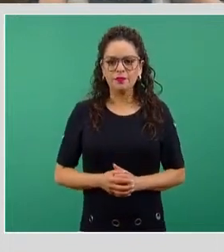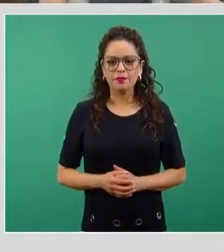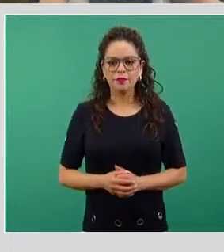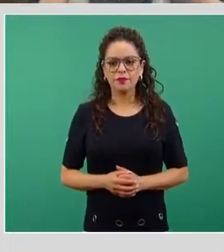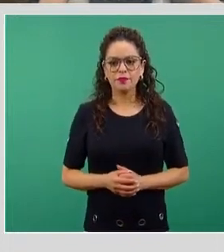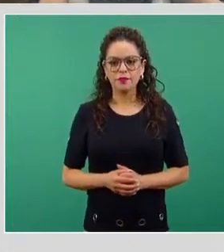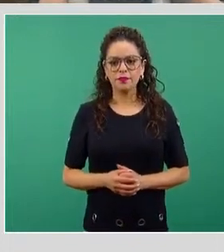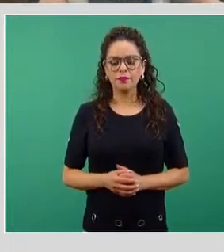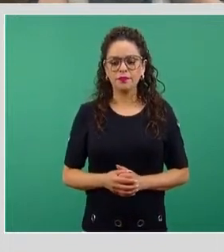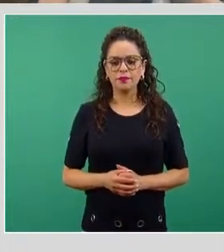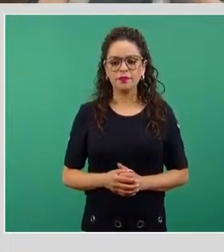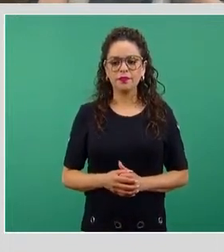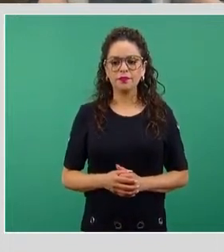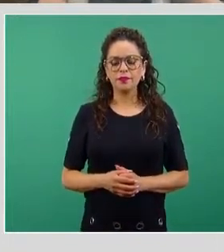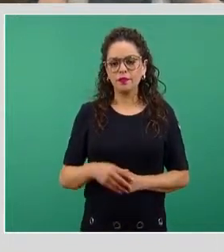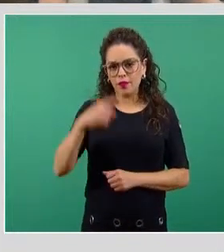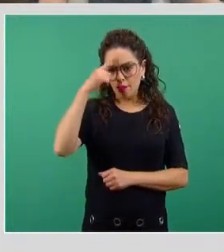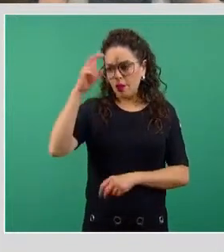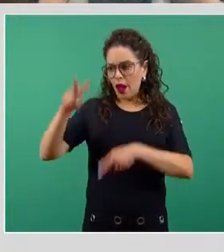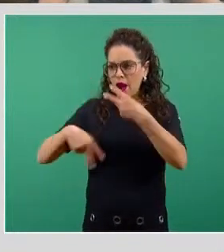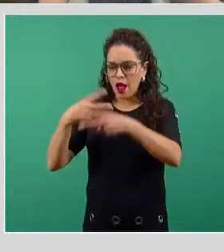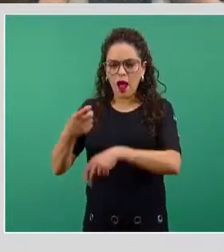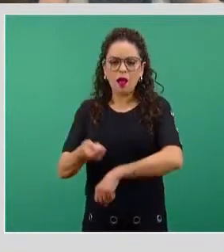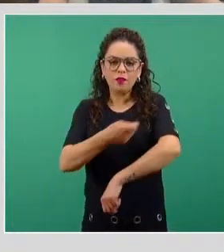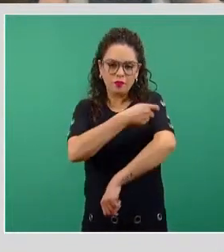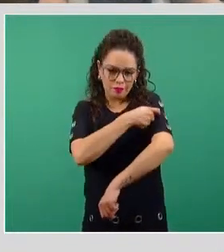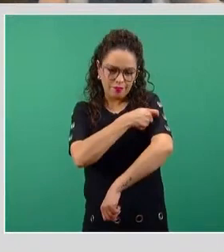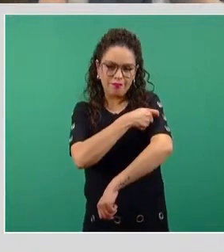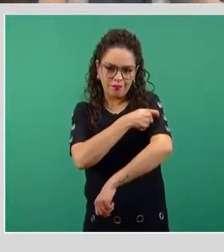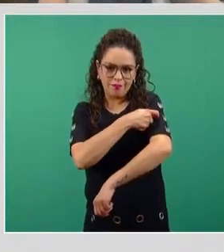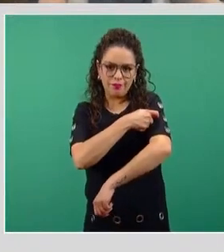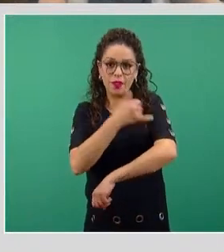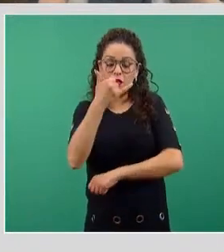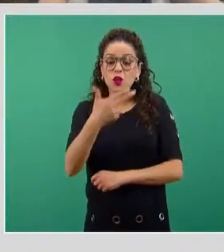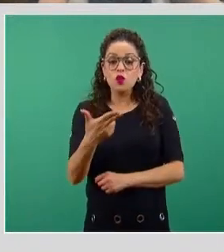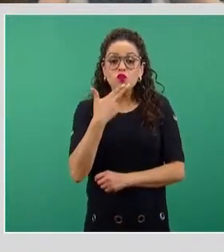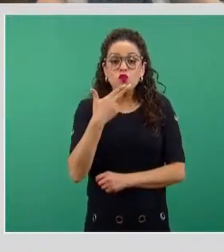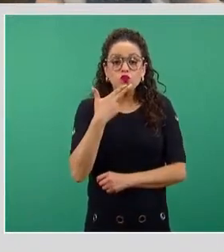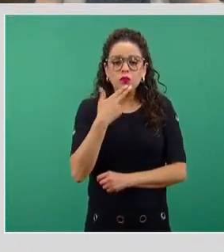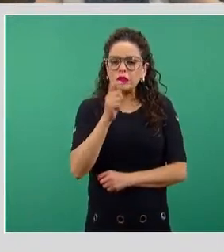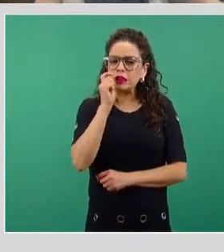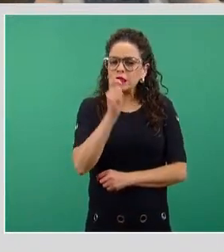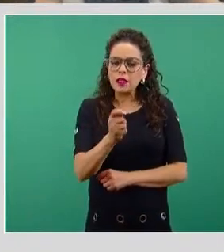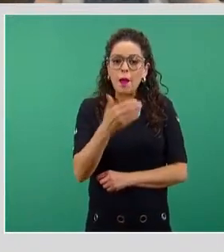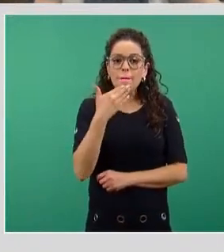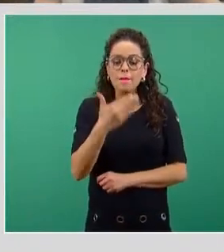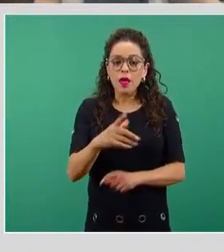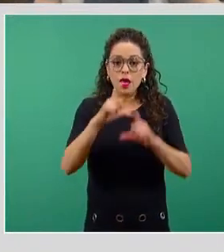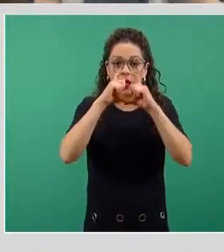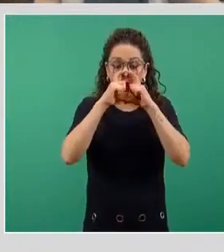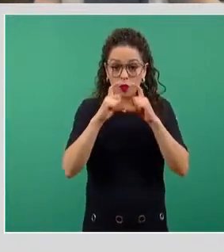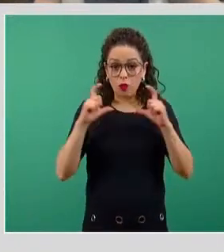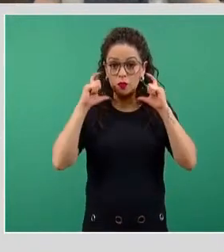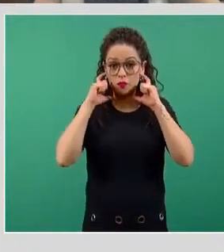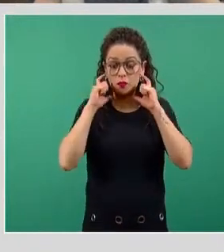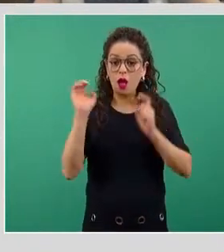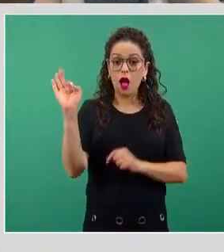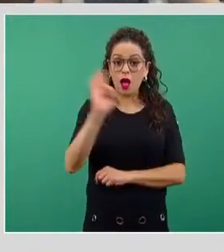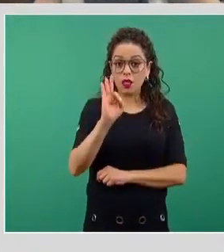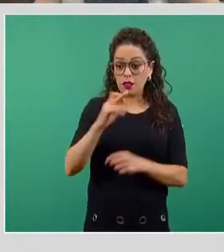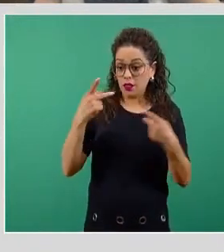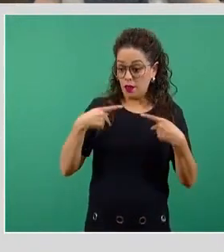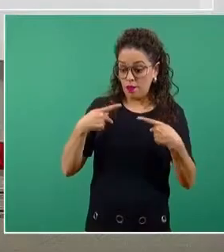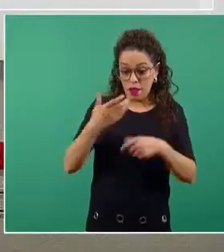de esta vacuna y sobre todo que usen correctamente el cubreboca, que las personas que lo acompañen mantengan la